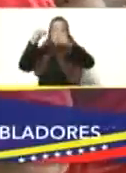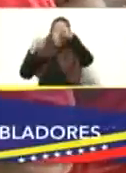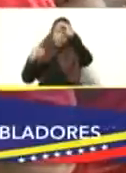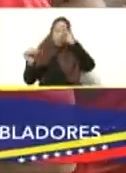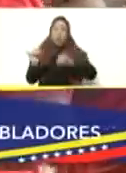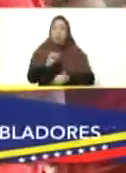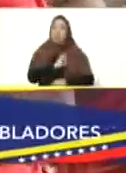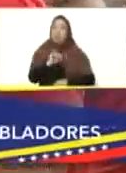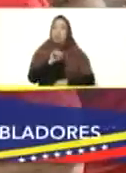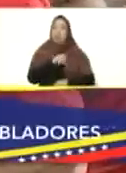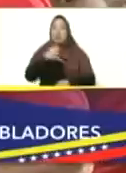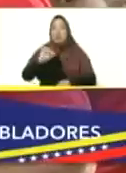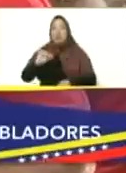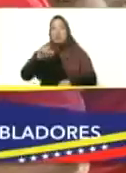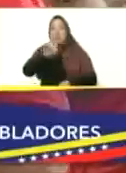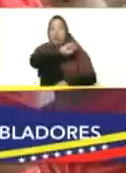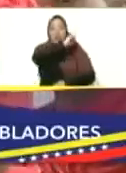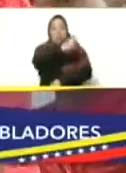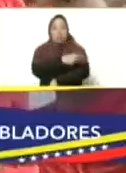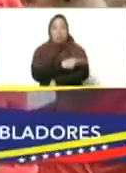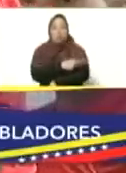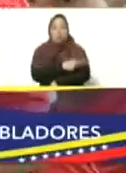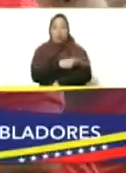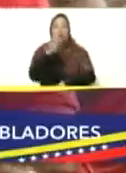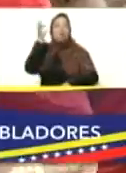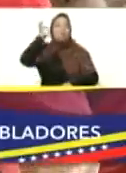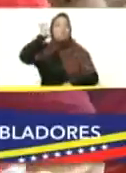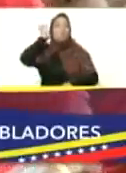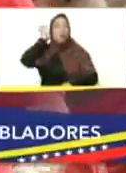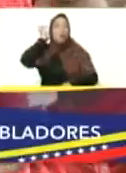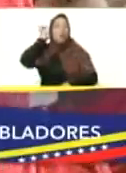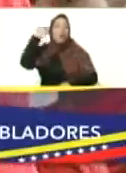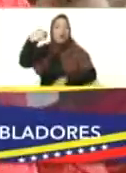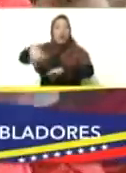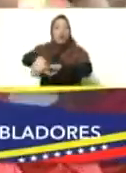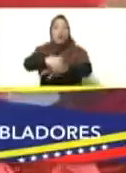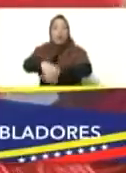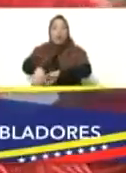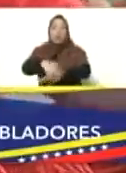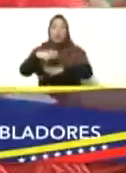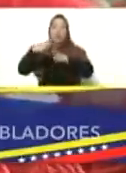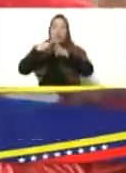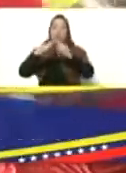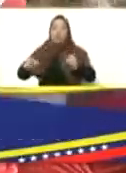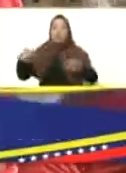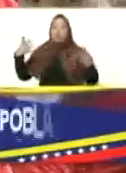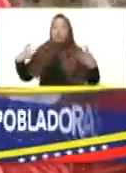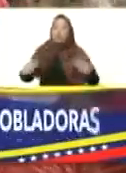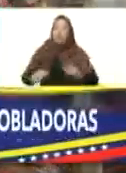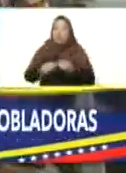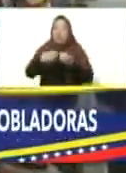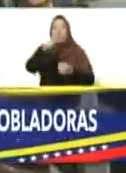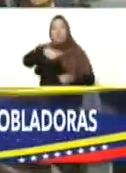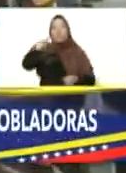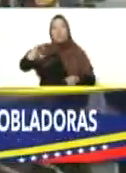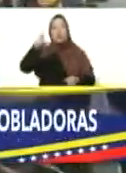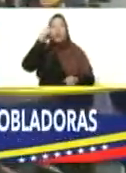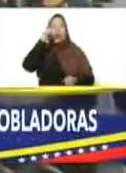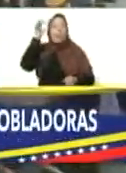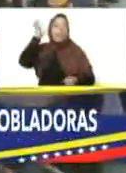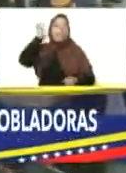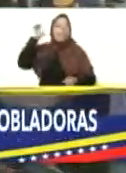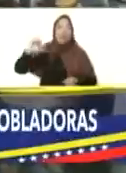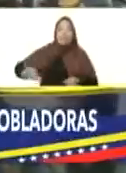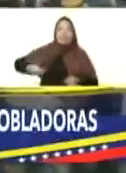identidad que tengo es toma poder popular mujer hecha en la calle con todo este conglomerado de hombres y mujeres más